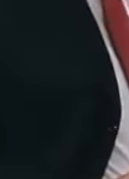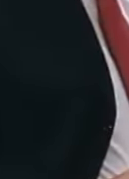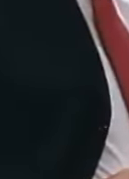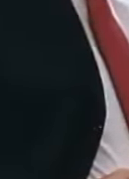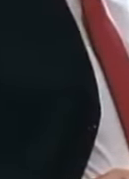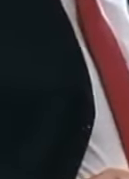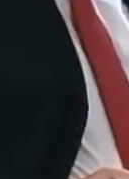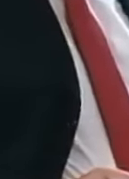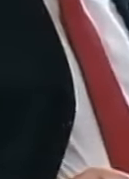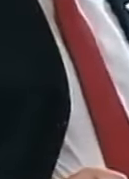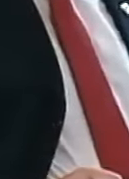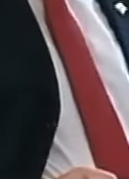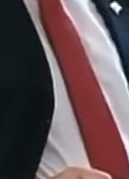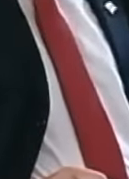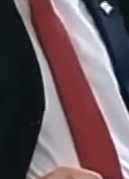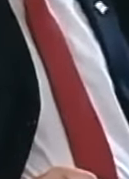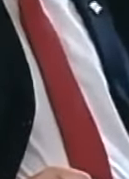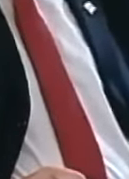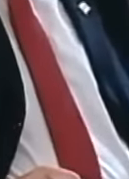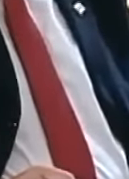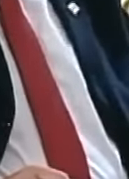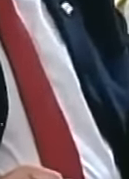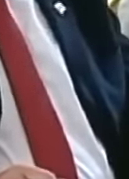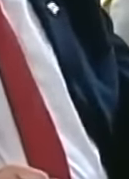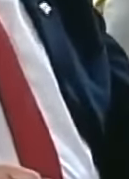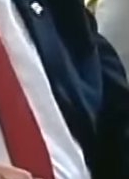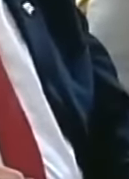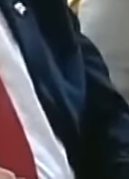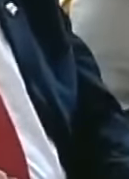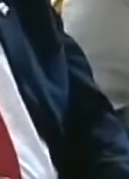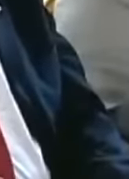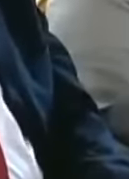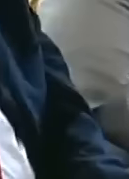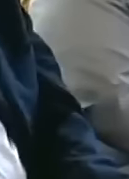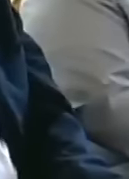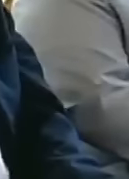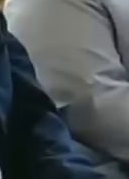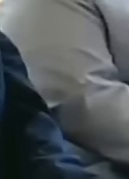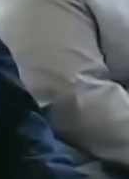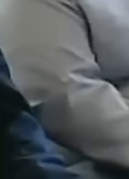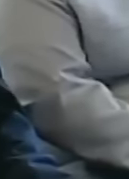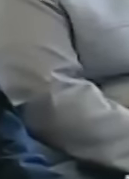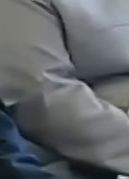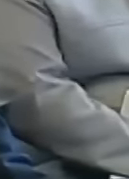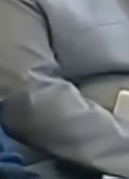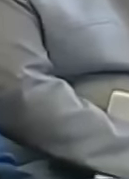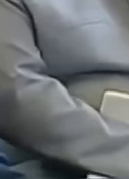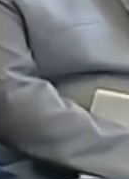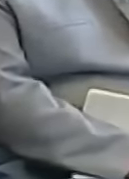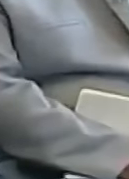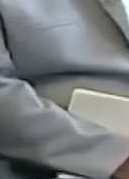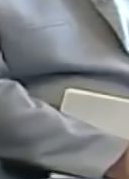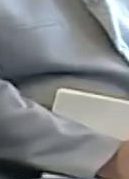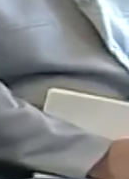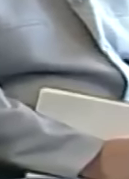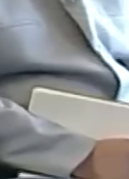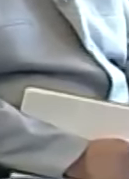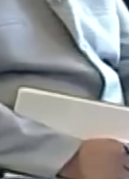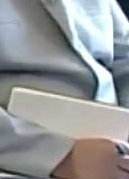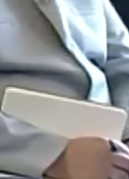y estratosféricos también, Rubén Molina, ¿cómo está la salud? Fina, ¿estás